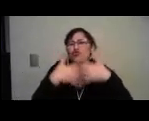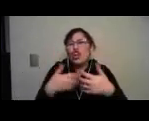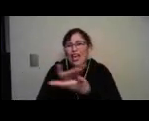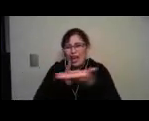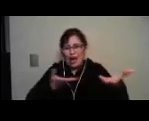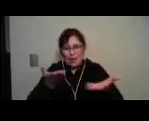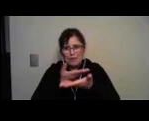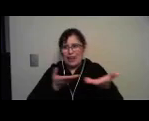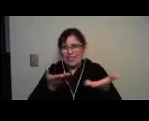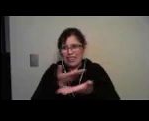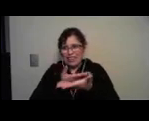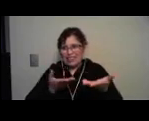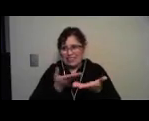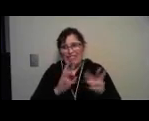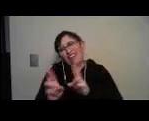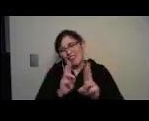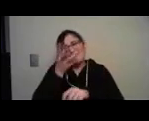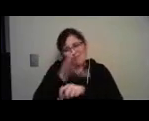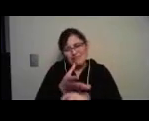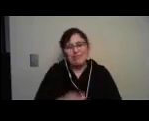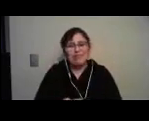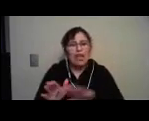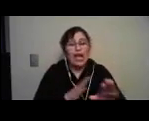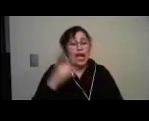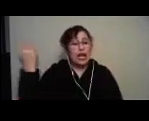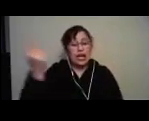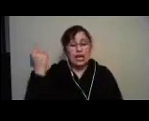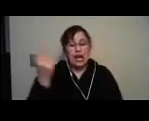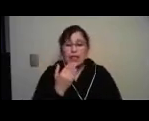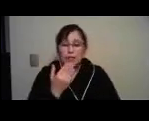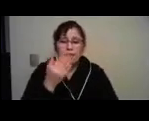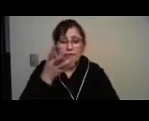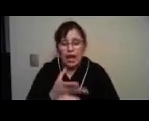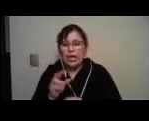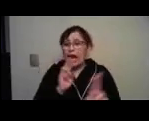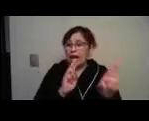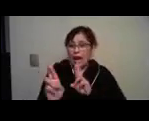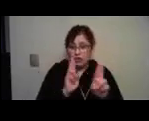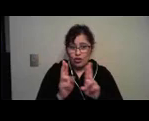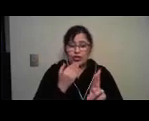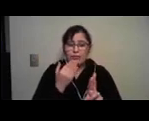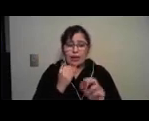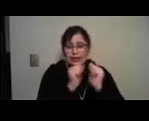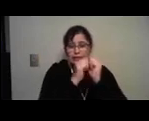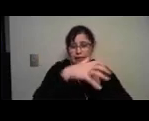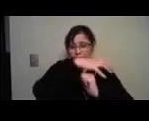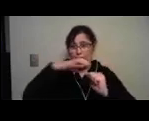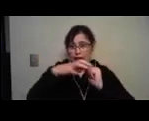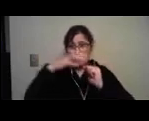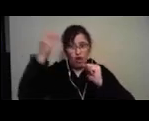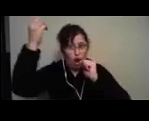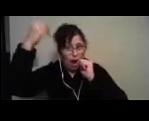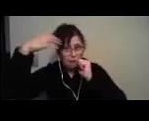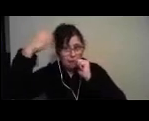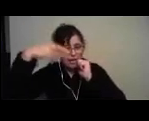entender. Ahora, en general, existe una estrecha relación entre cerebro,